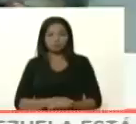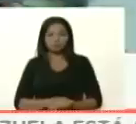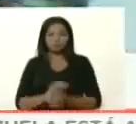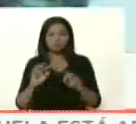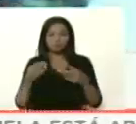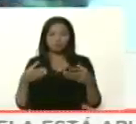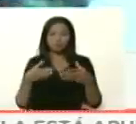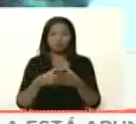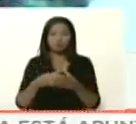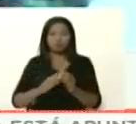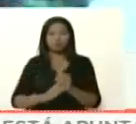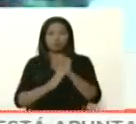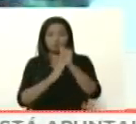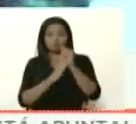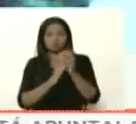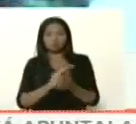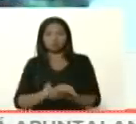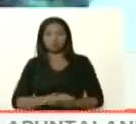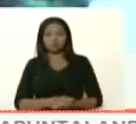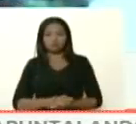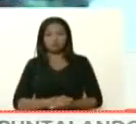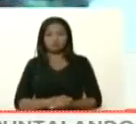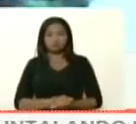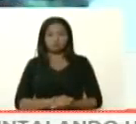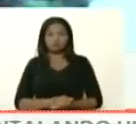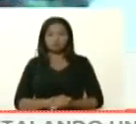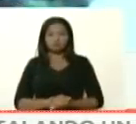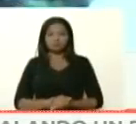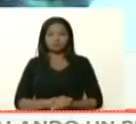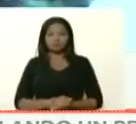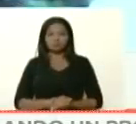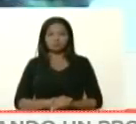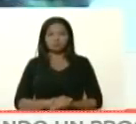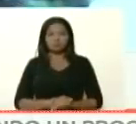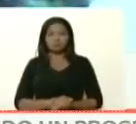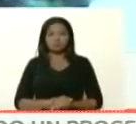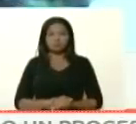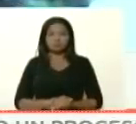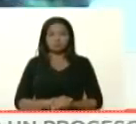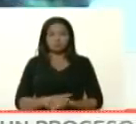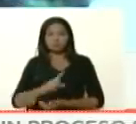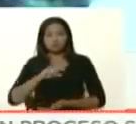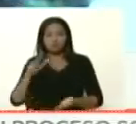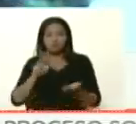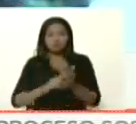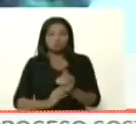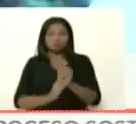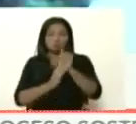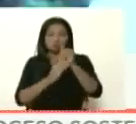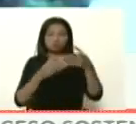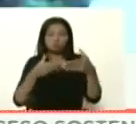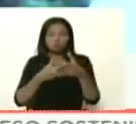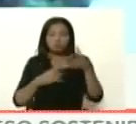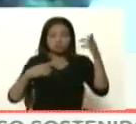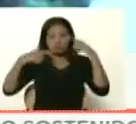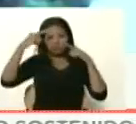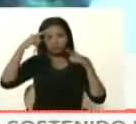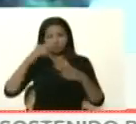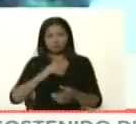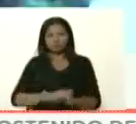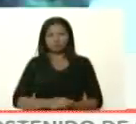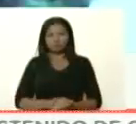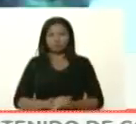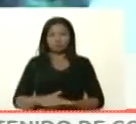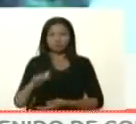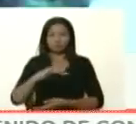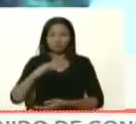junta directiva, presidente, cumplimos con el legado de nuestro comandante Chávez, donde